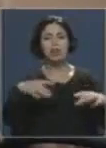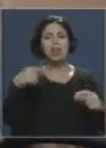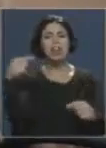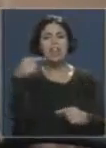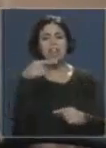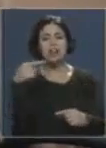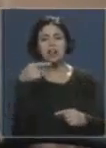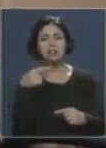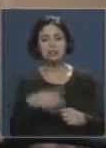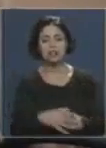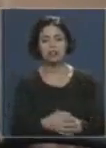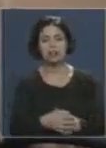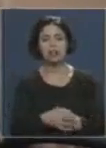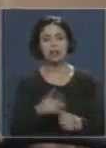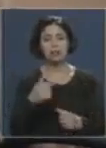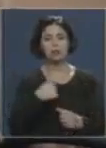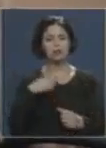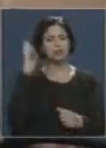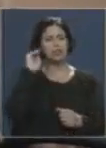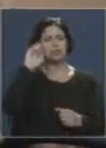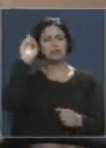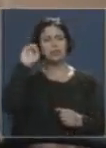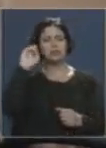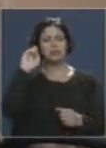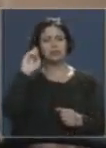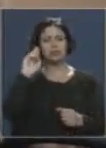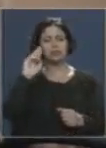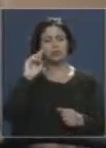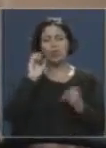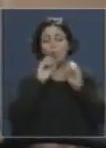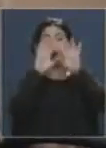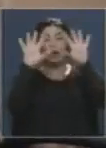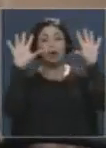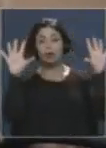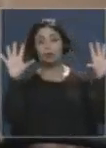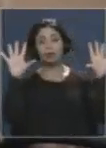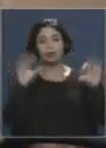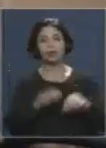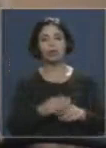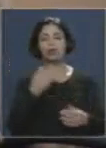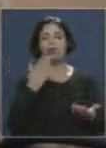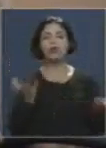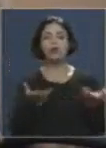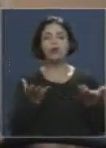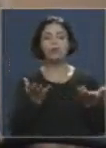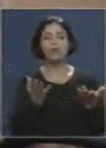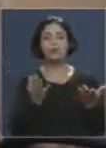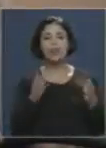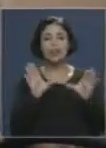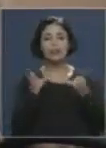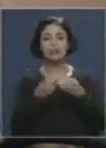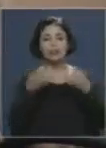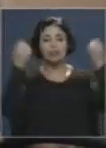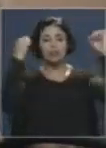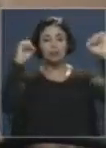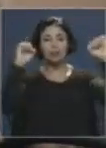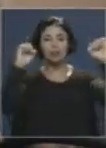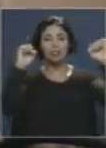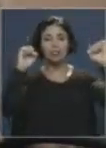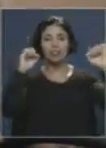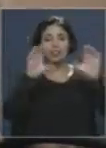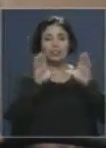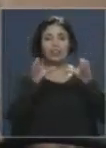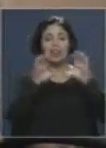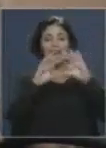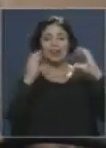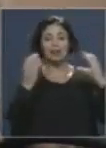negativas. Pero yo recuerdo con plena claridad cómo desde la propia Comisión de Deporte de la Cámara